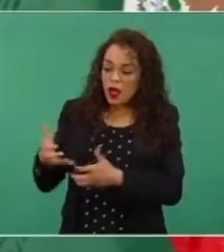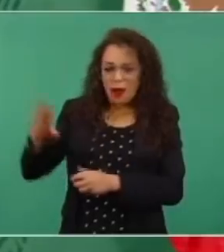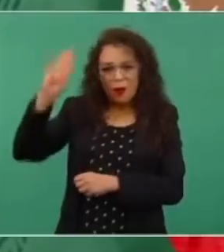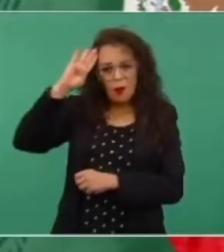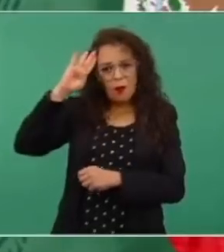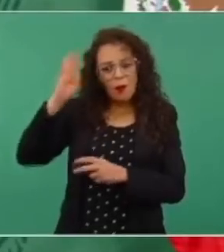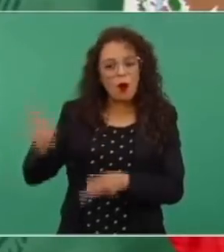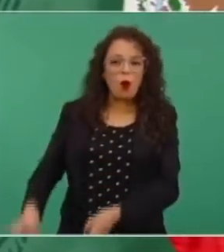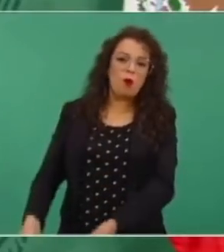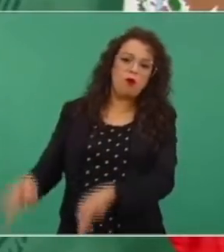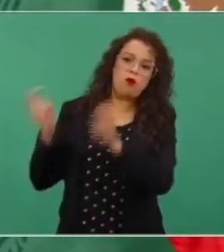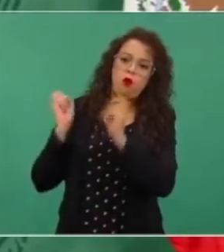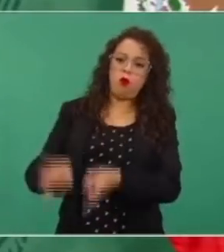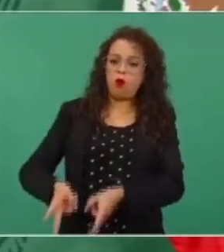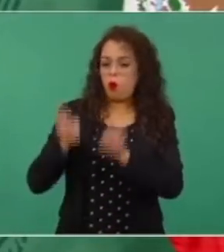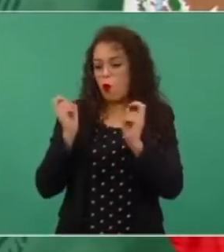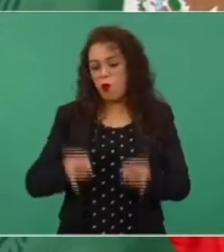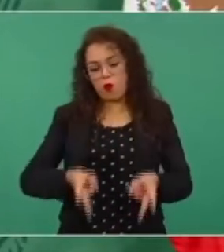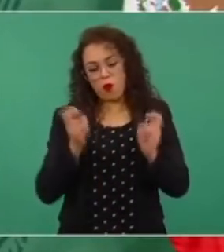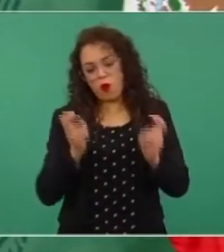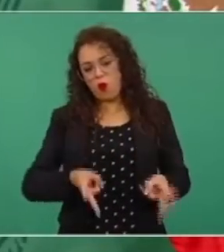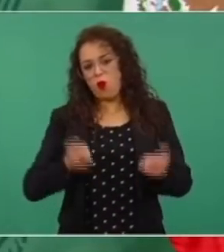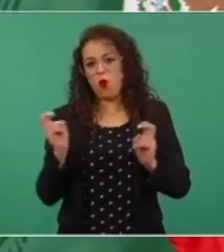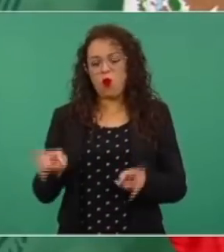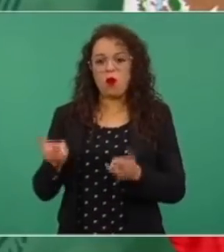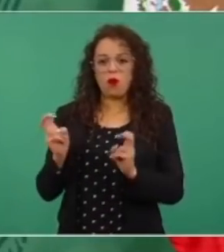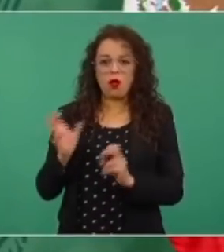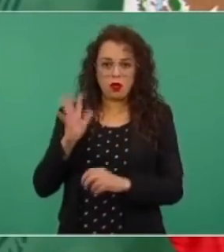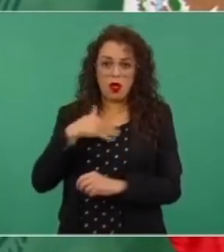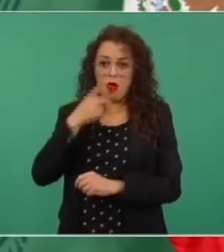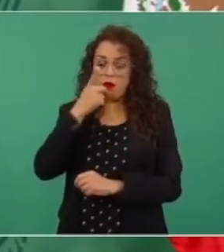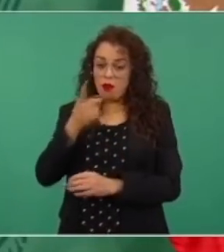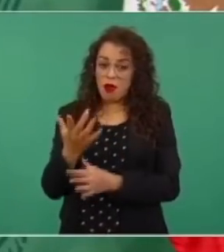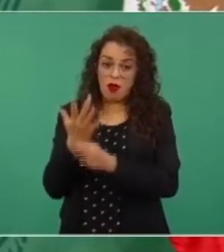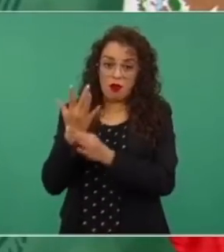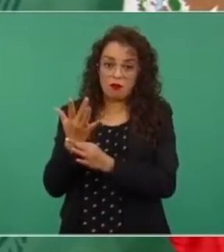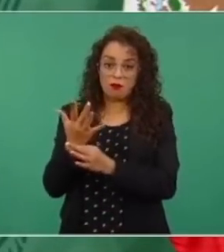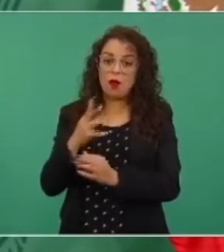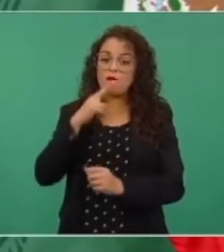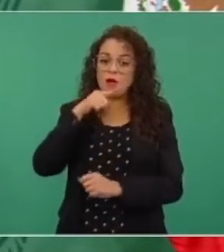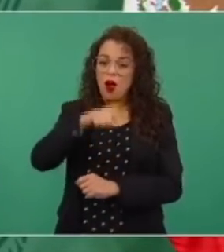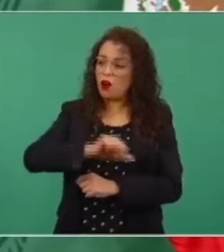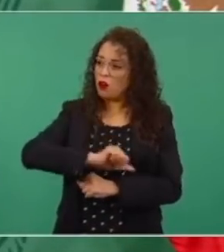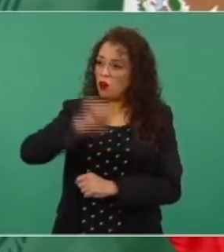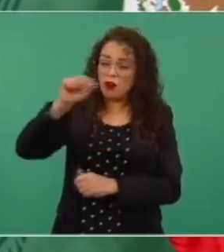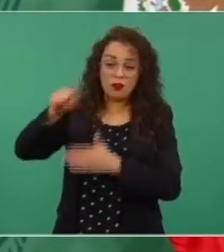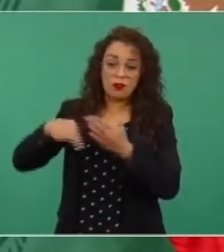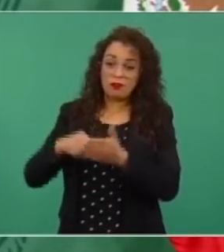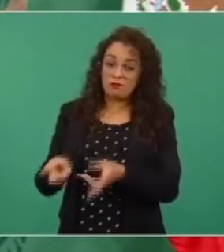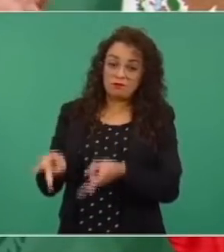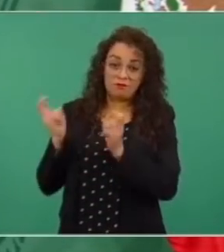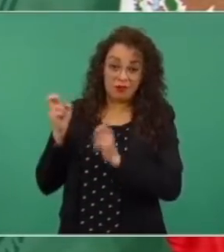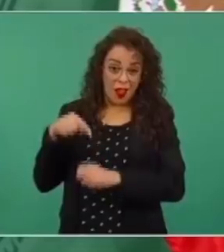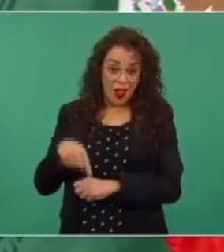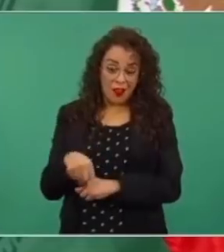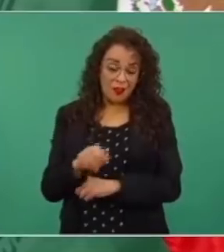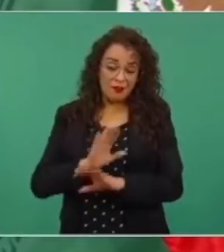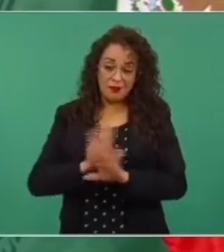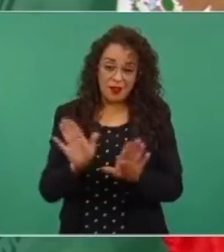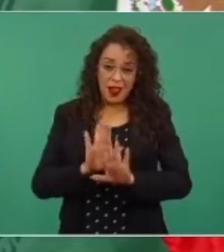Ya lo dijimos, que se vayan a robar a otras partes. Pero desde luego